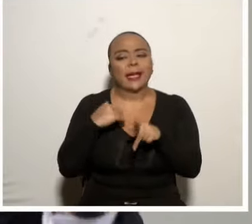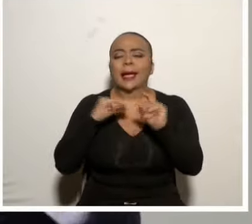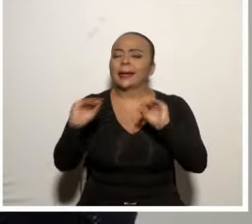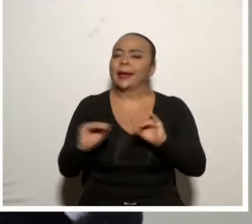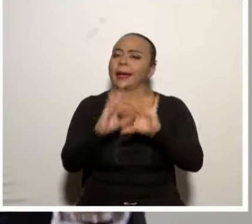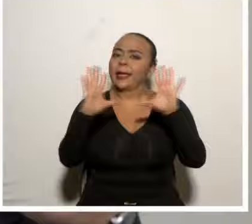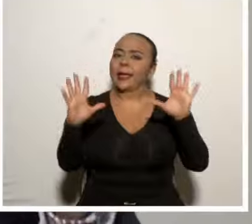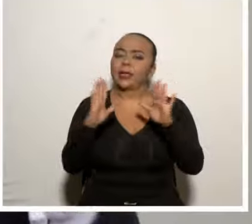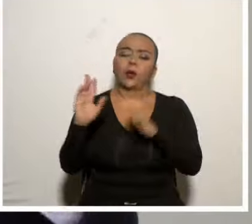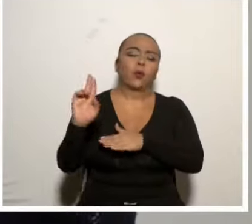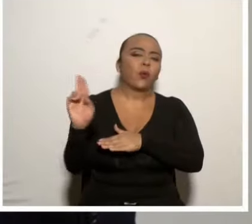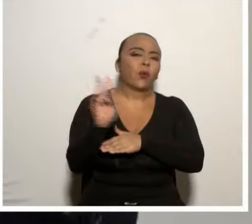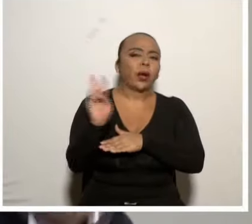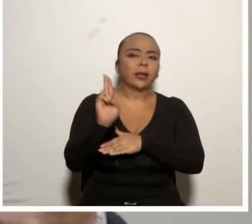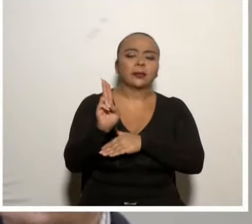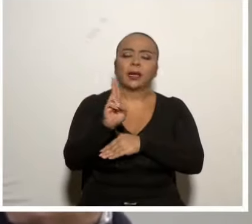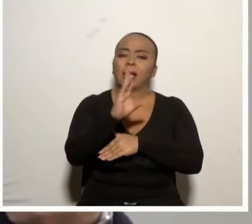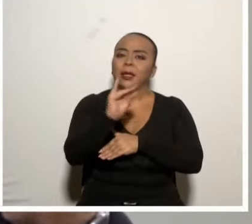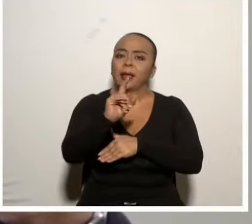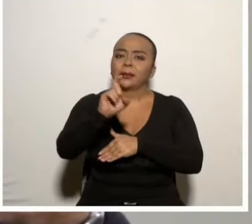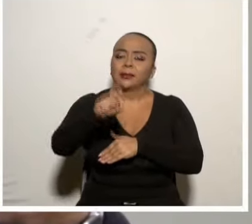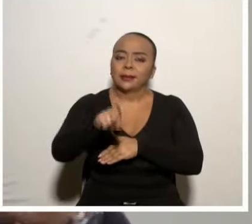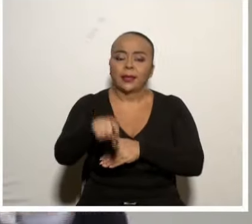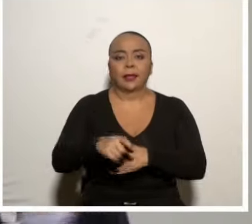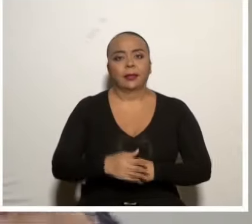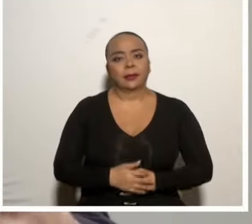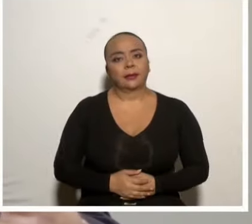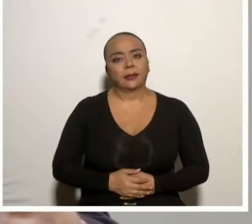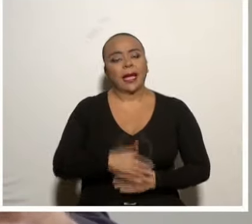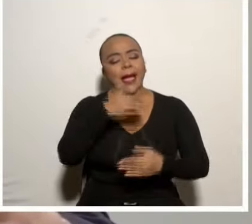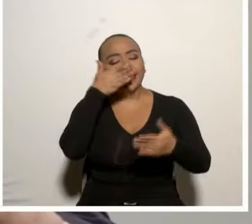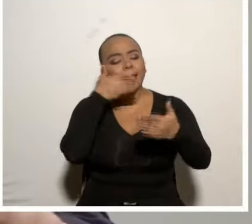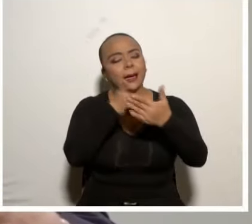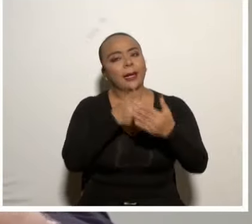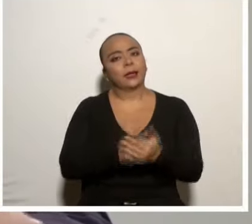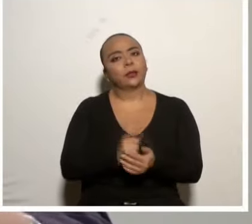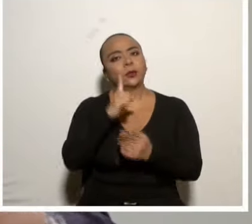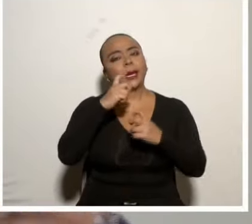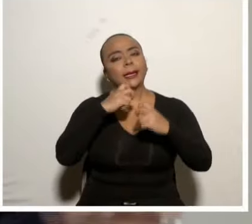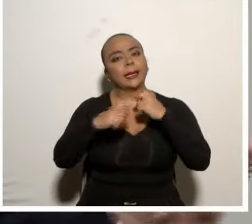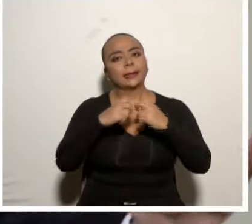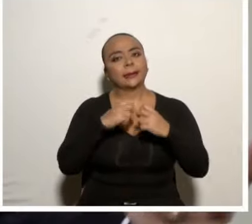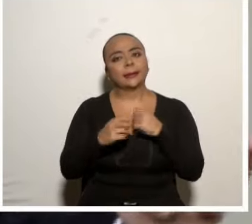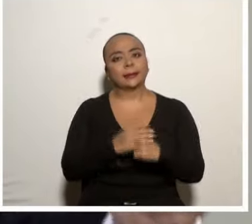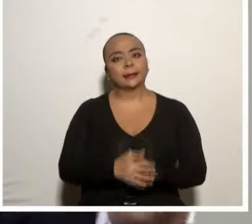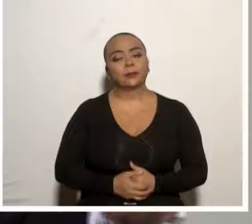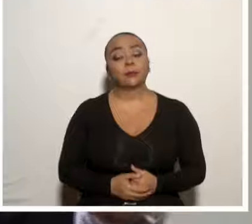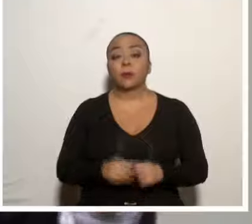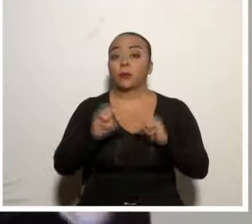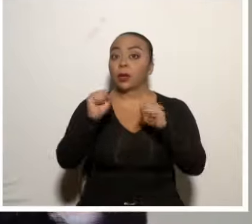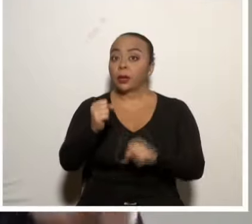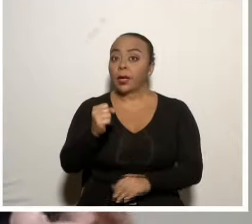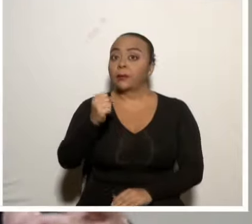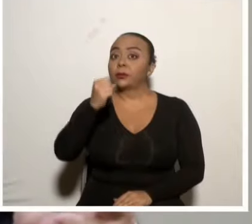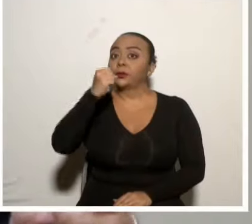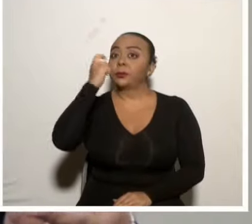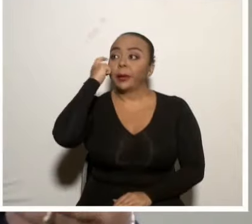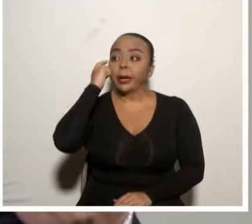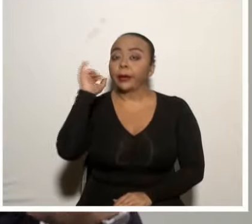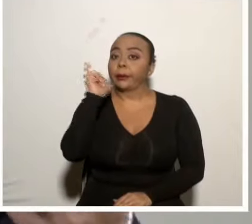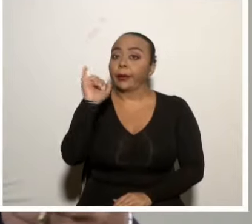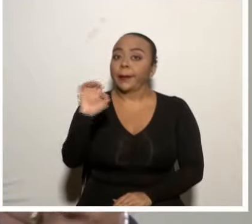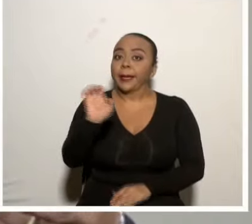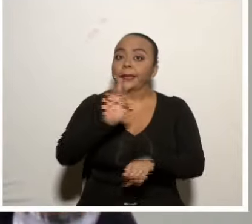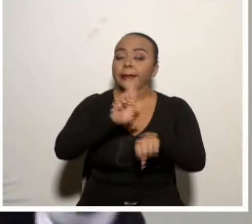claridad de la urgencia, de la necesidad de atacar una crisis que incluso podríamos considerar una emergencia